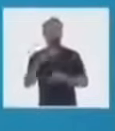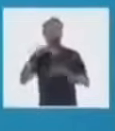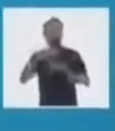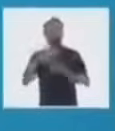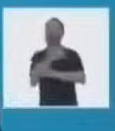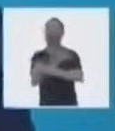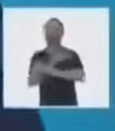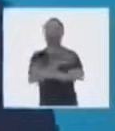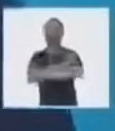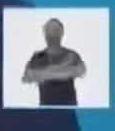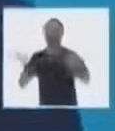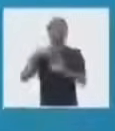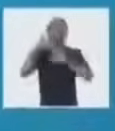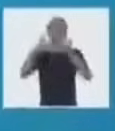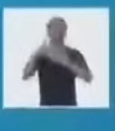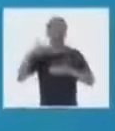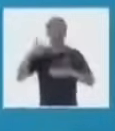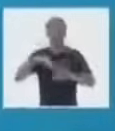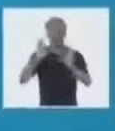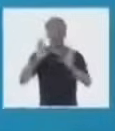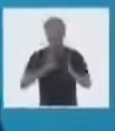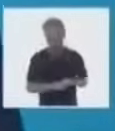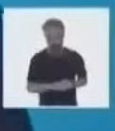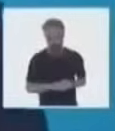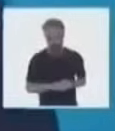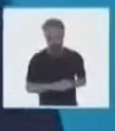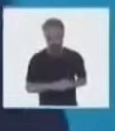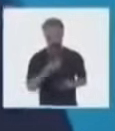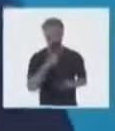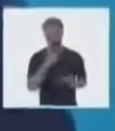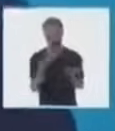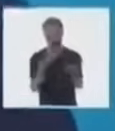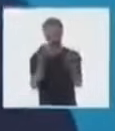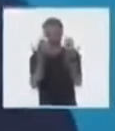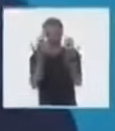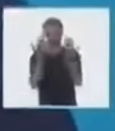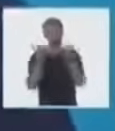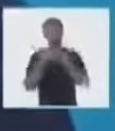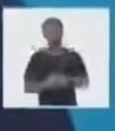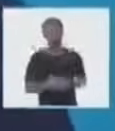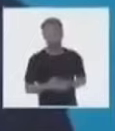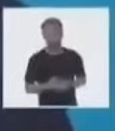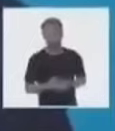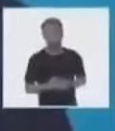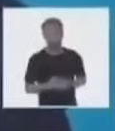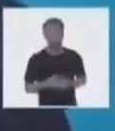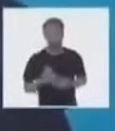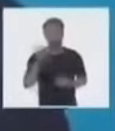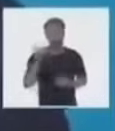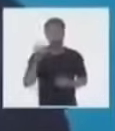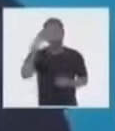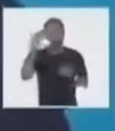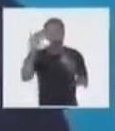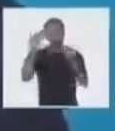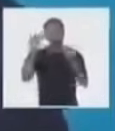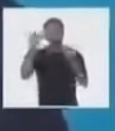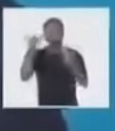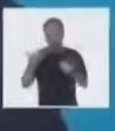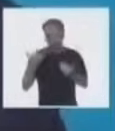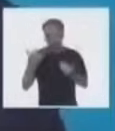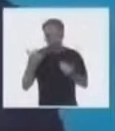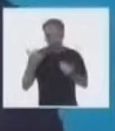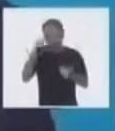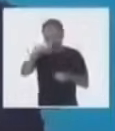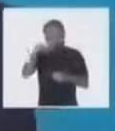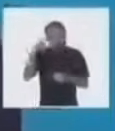70%, es lo que está proponiendo Massa. Esa es la verdad. Massa tiene proyecto de unirse con los radicales, dijo un sector de los liberales, ese gobierno unidad nacional.